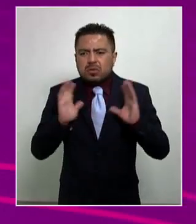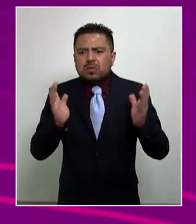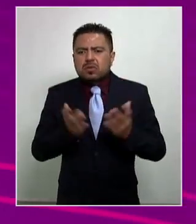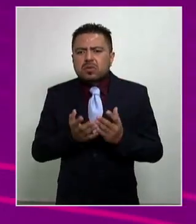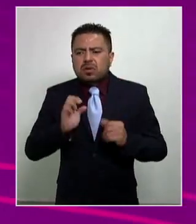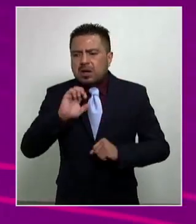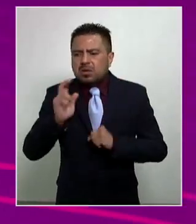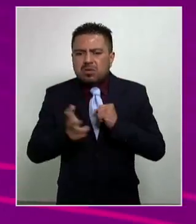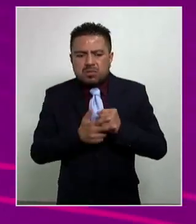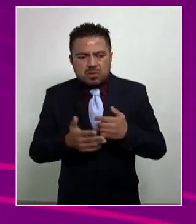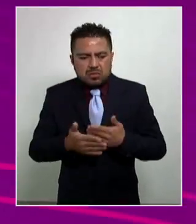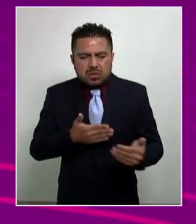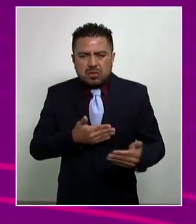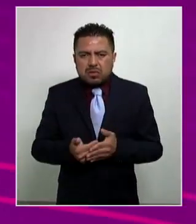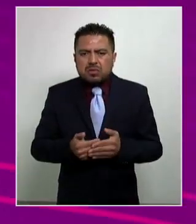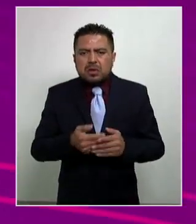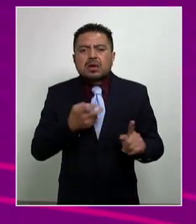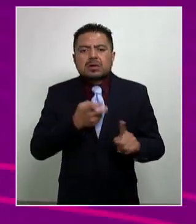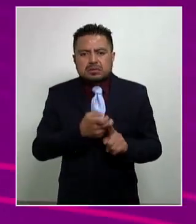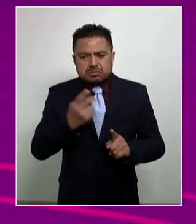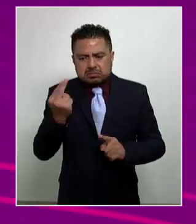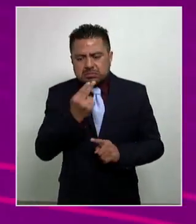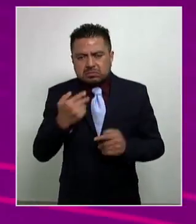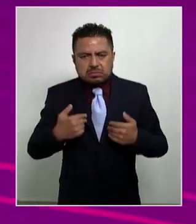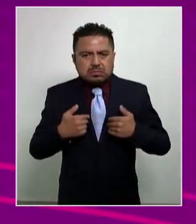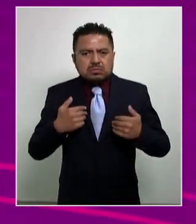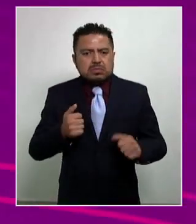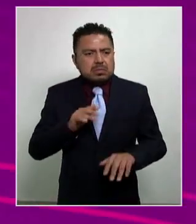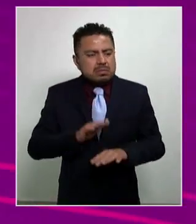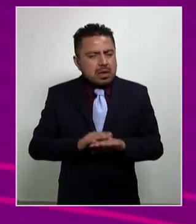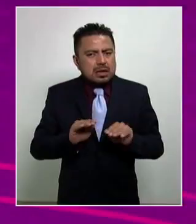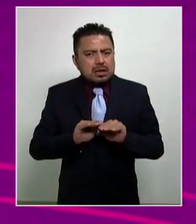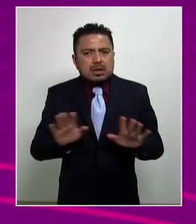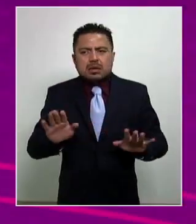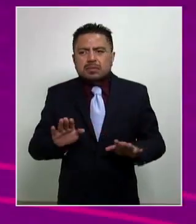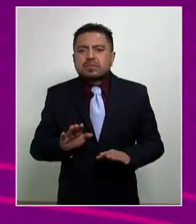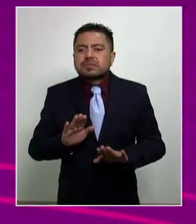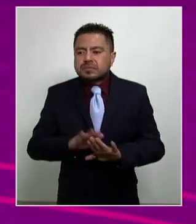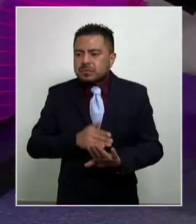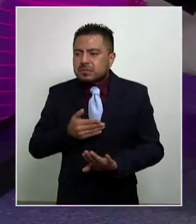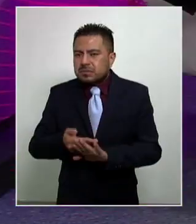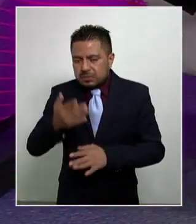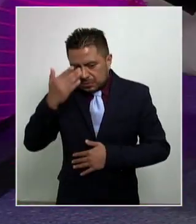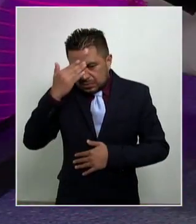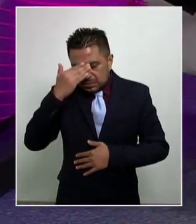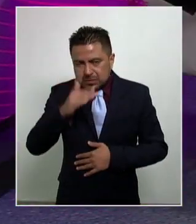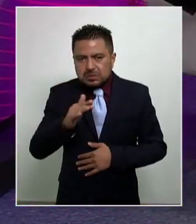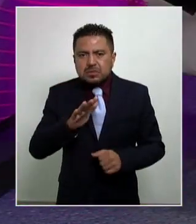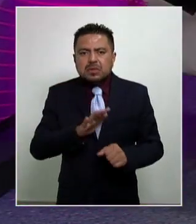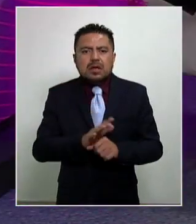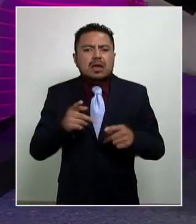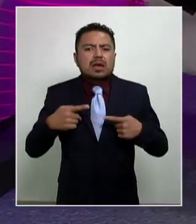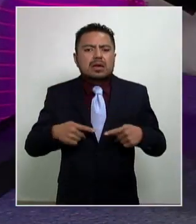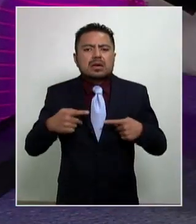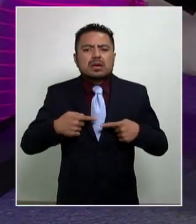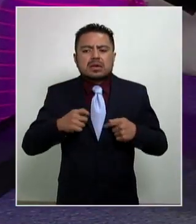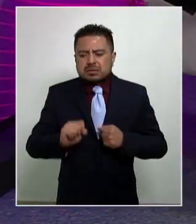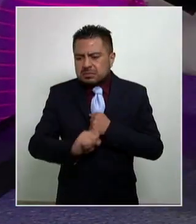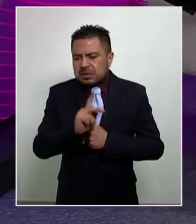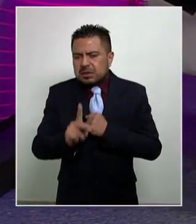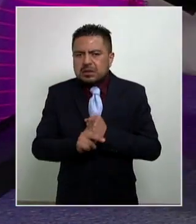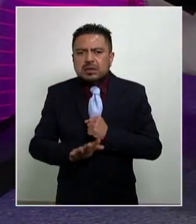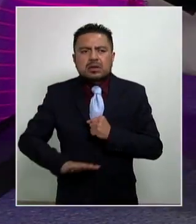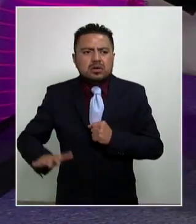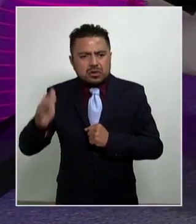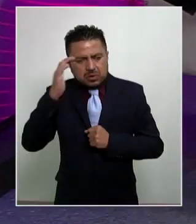europeo moderno, ¿no? Eso tenemos que comprenderlo. Y al contrario, saber que hay personas en este país,